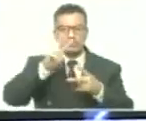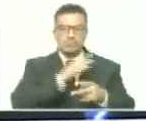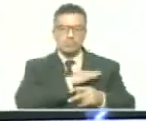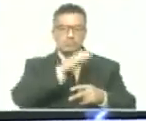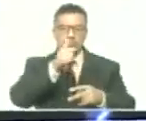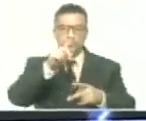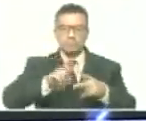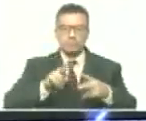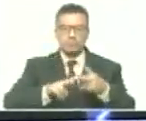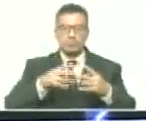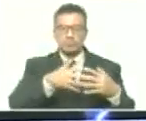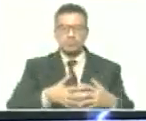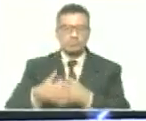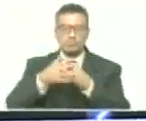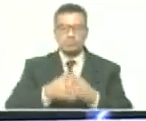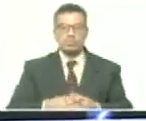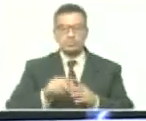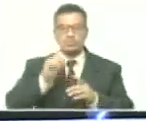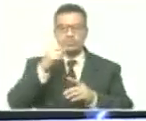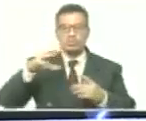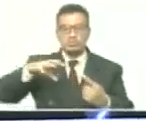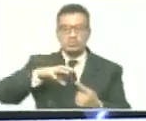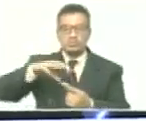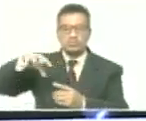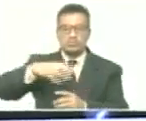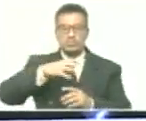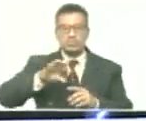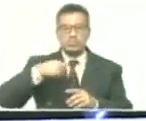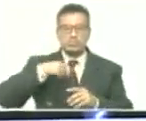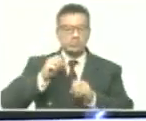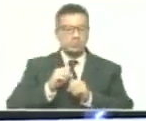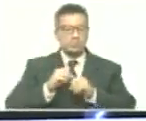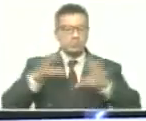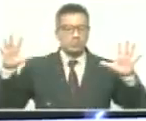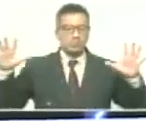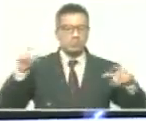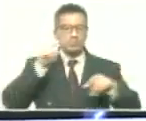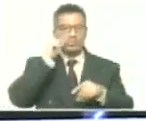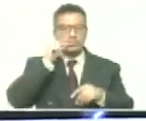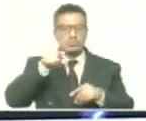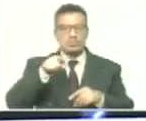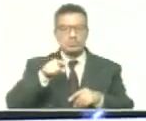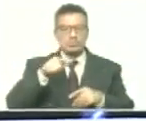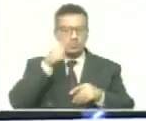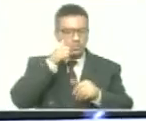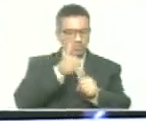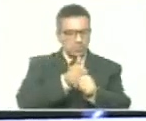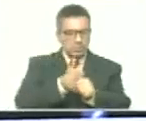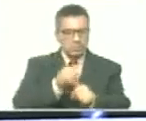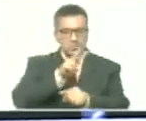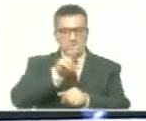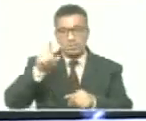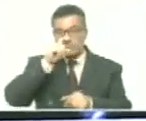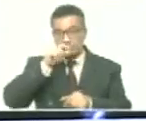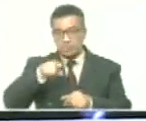Al-Qaeda. Estados Unidos utiliza un dron y pues desaparece a este hombre a quien estaban cazando desde hace 21